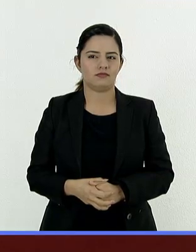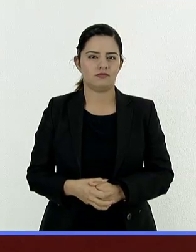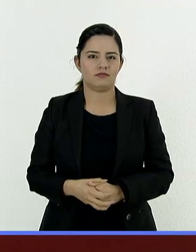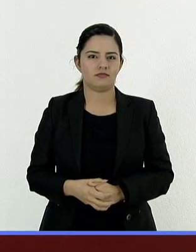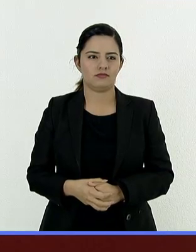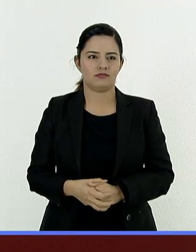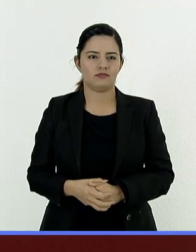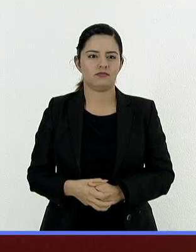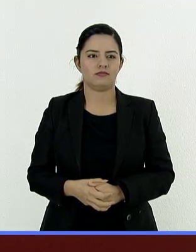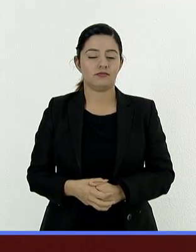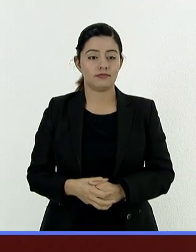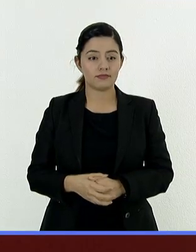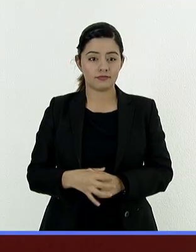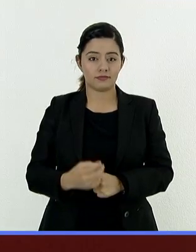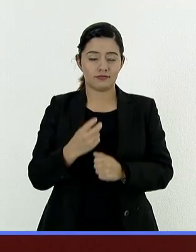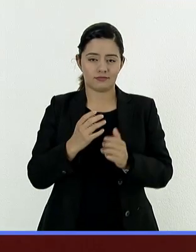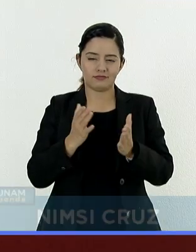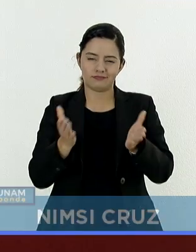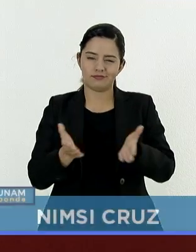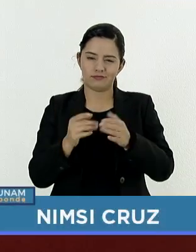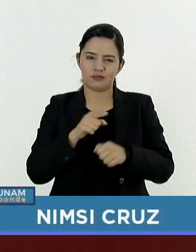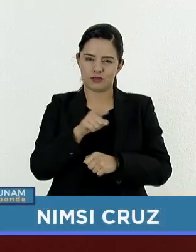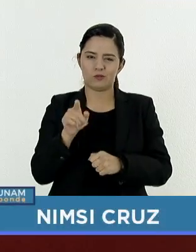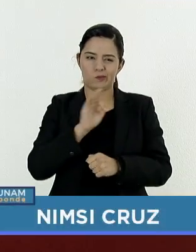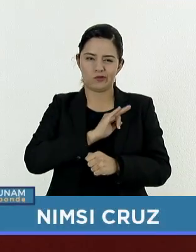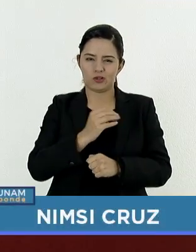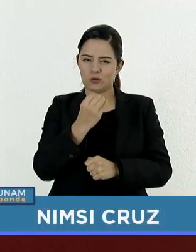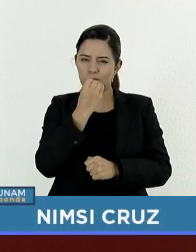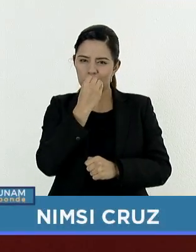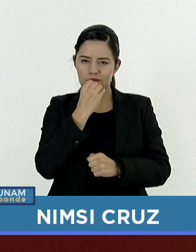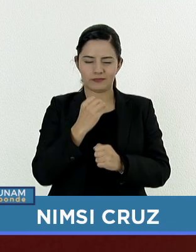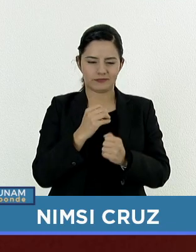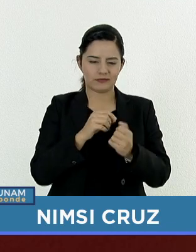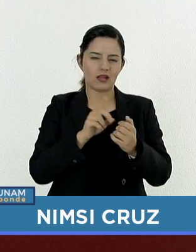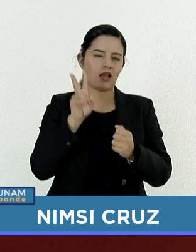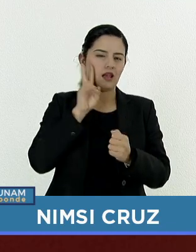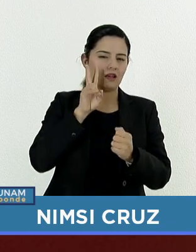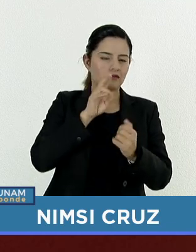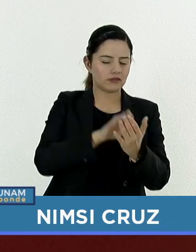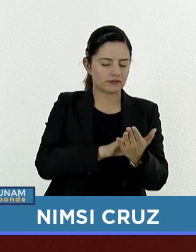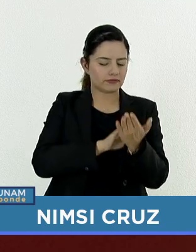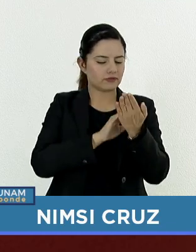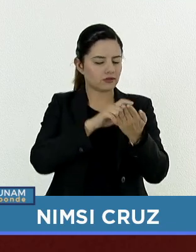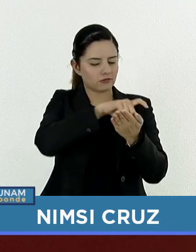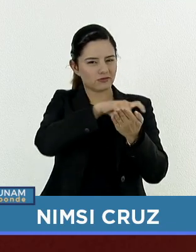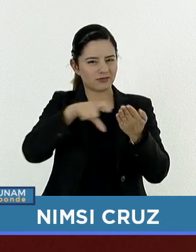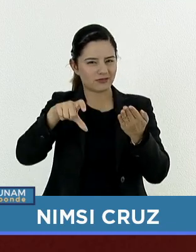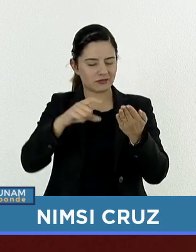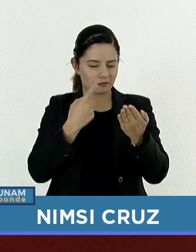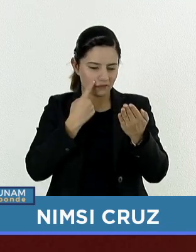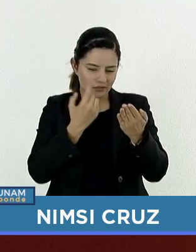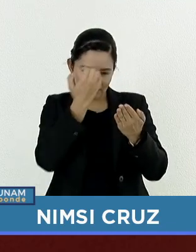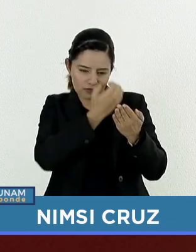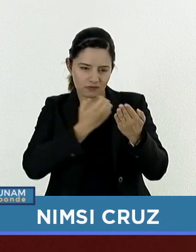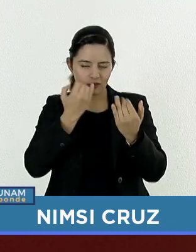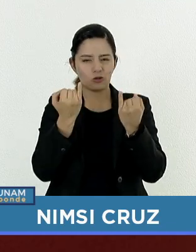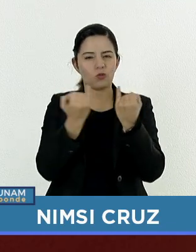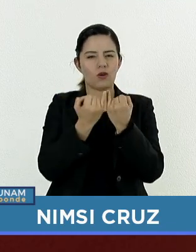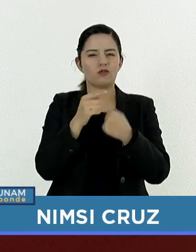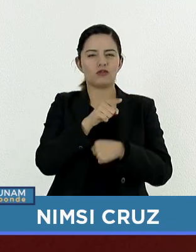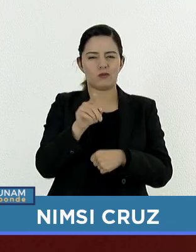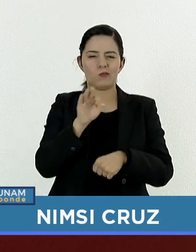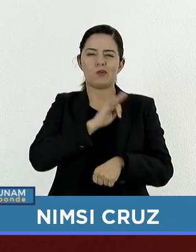pues hoy nos quedamos con la invitación para revisar nuestras etiquetas pero también para aventarnos un clavado a mundos desconocidos